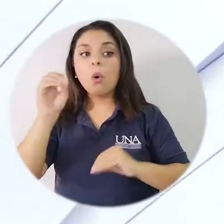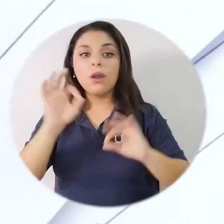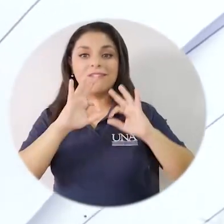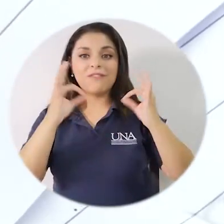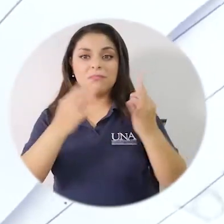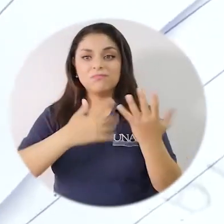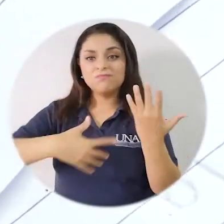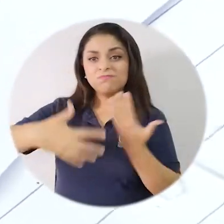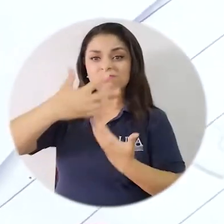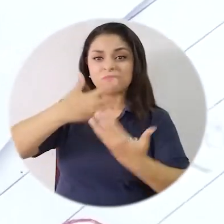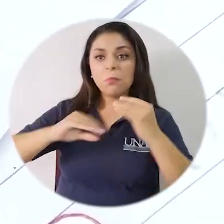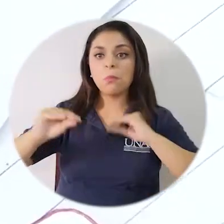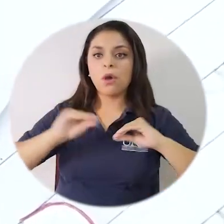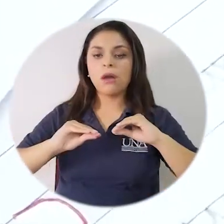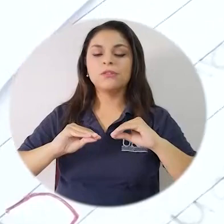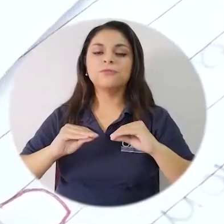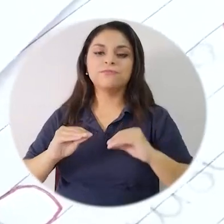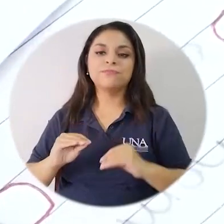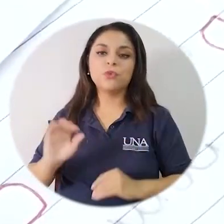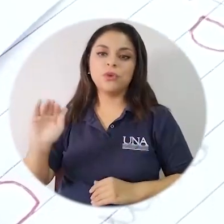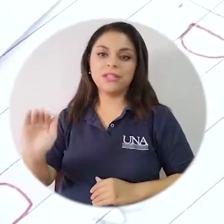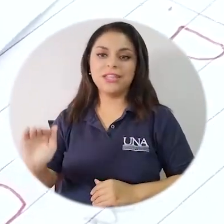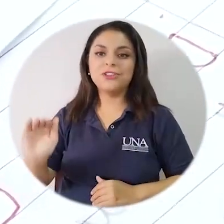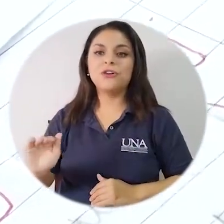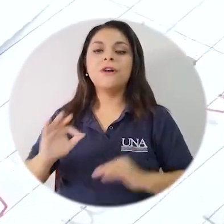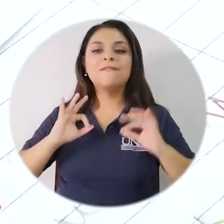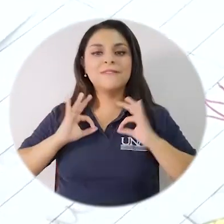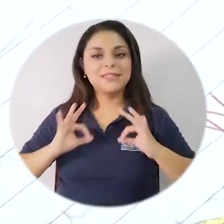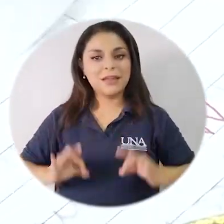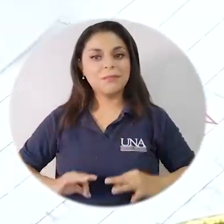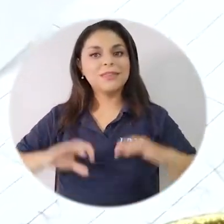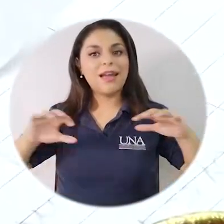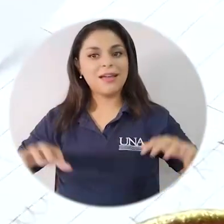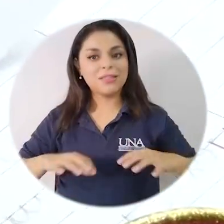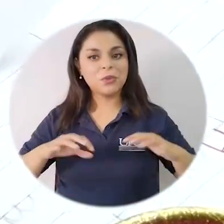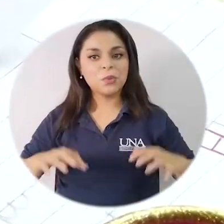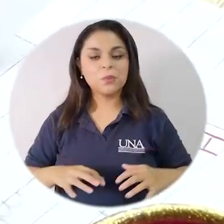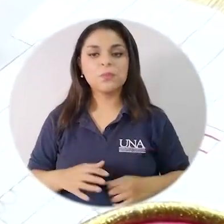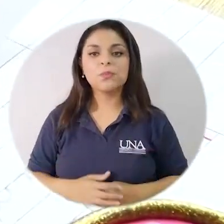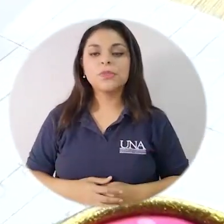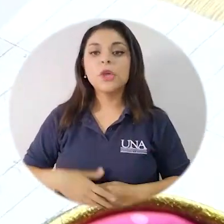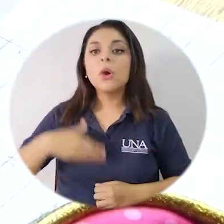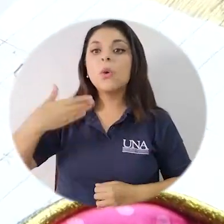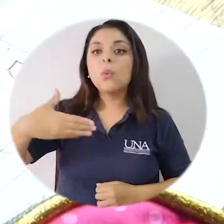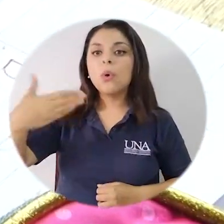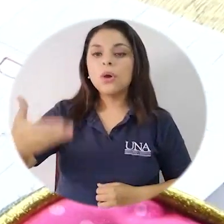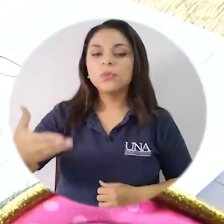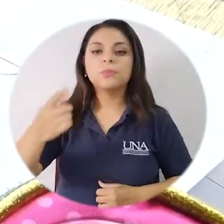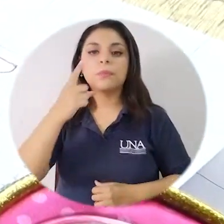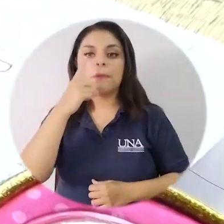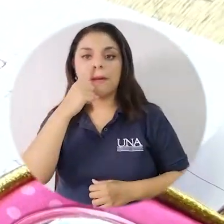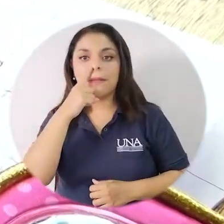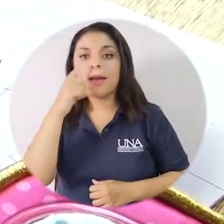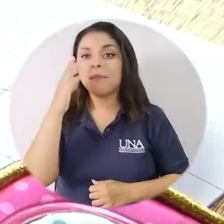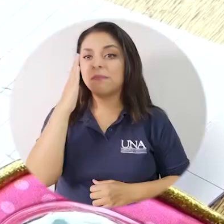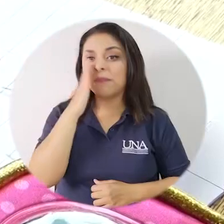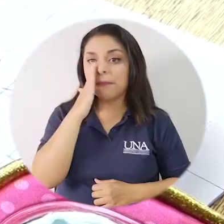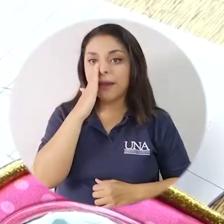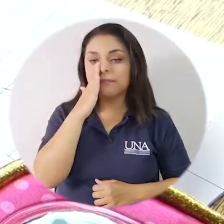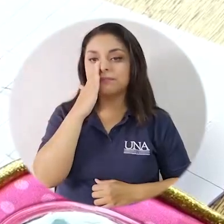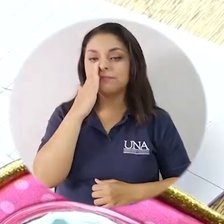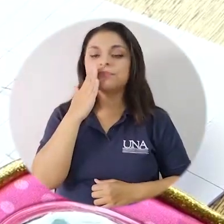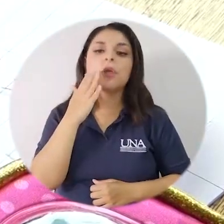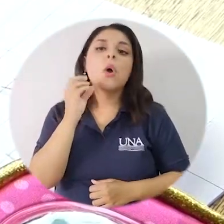mundo se mueve, hay más posibilidades de que un niño sea físicamente activo. Cuando papá, mamá o los que son